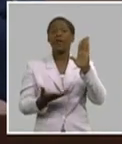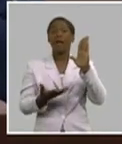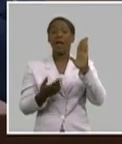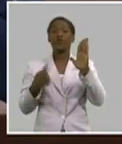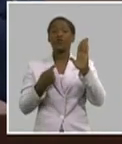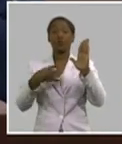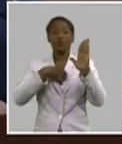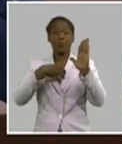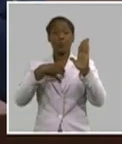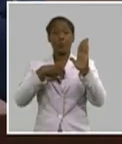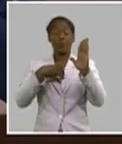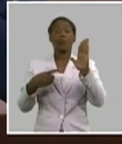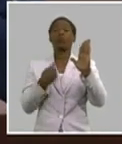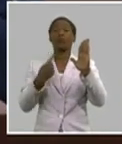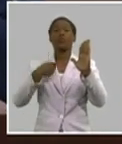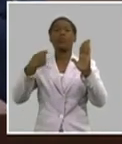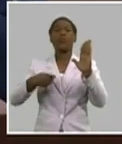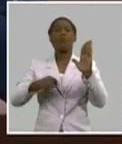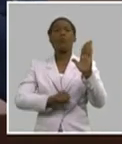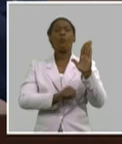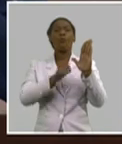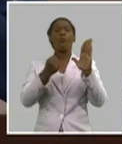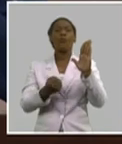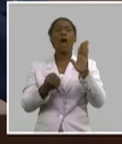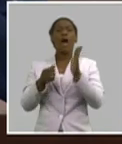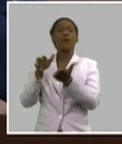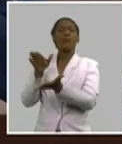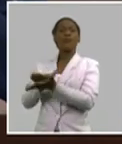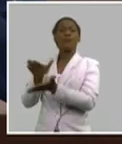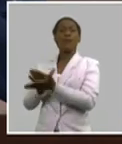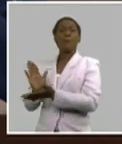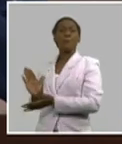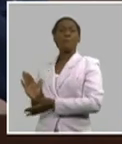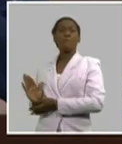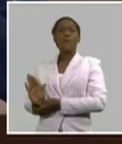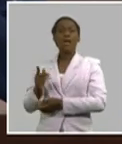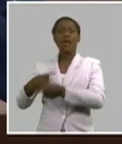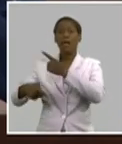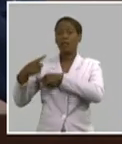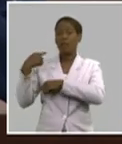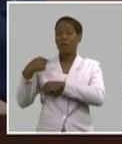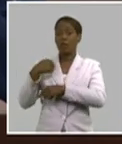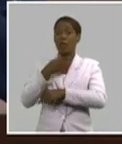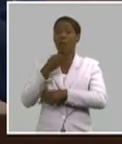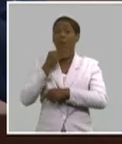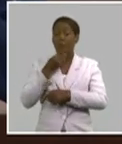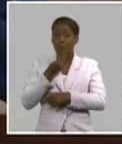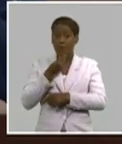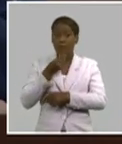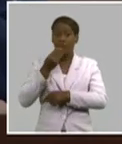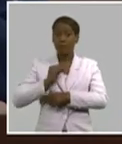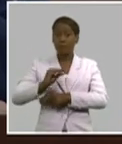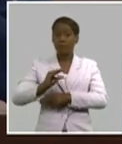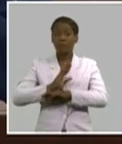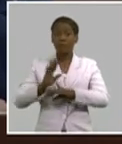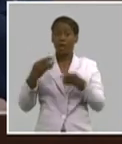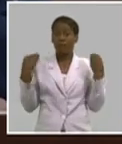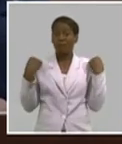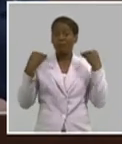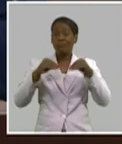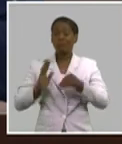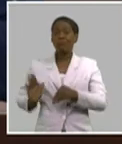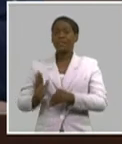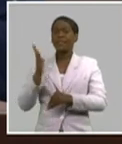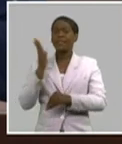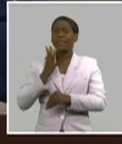reservas, todos nosotros tenemos que implementar una política de cuadros, tenemos que desarrollar la política de cuadros, somos responsables de la política de cuadros en el